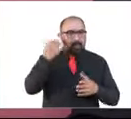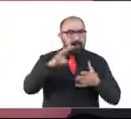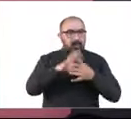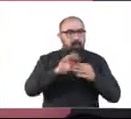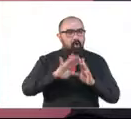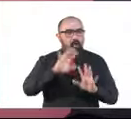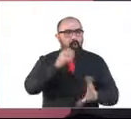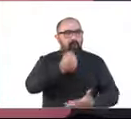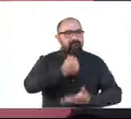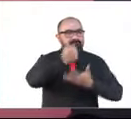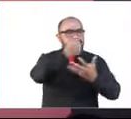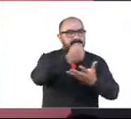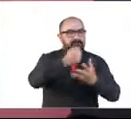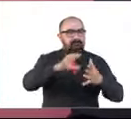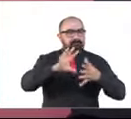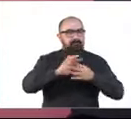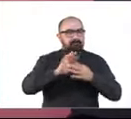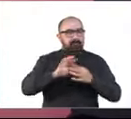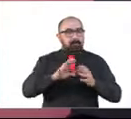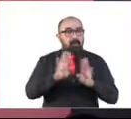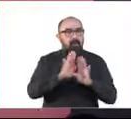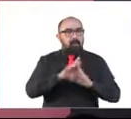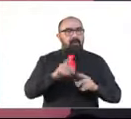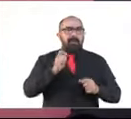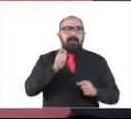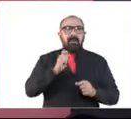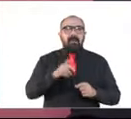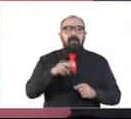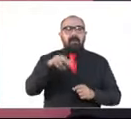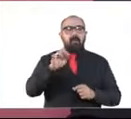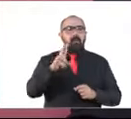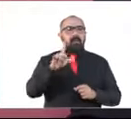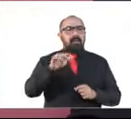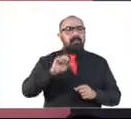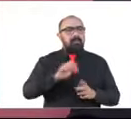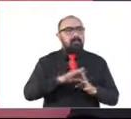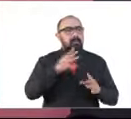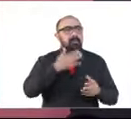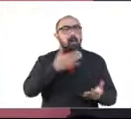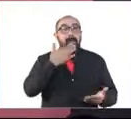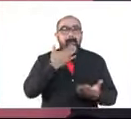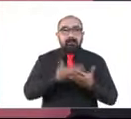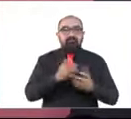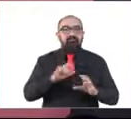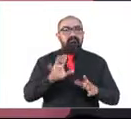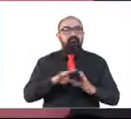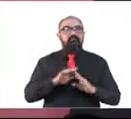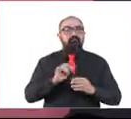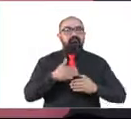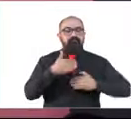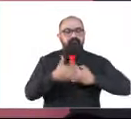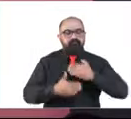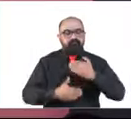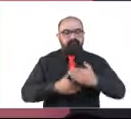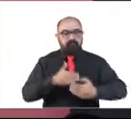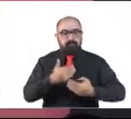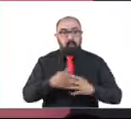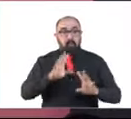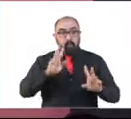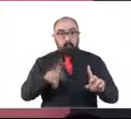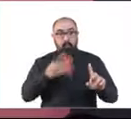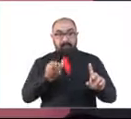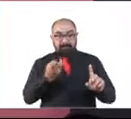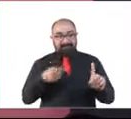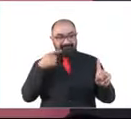Economía, que habló de la naturaleza como un bien común, como un bien colectivo. Y es por eso que en un contexto como el de México, con